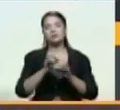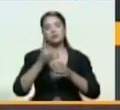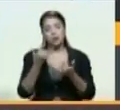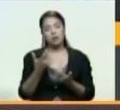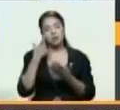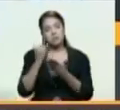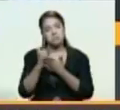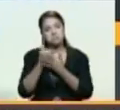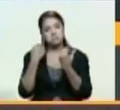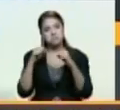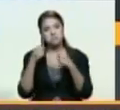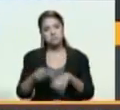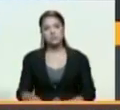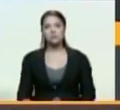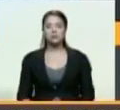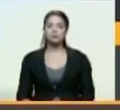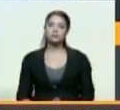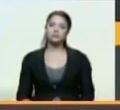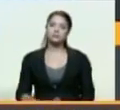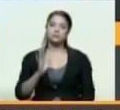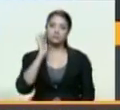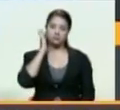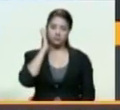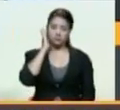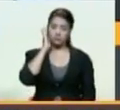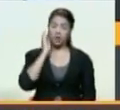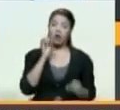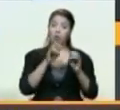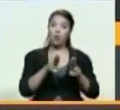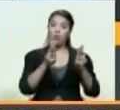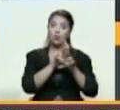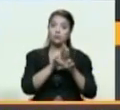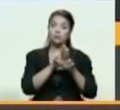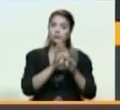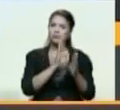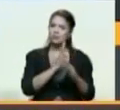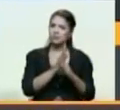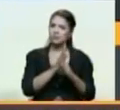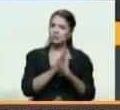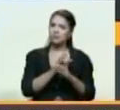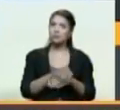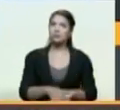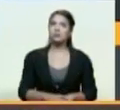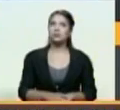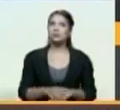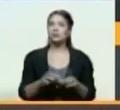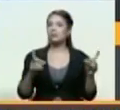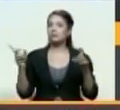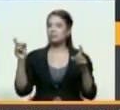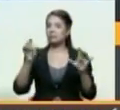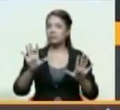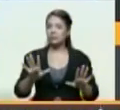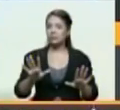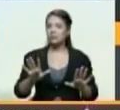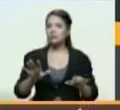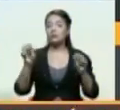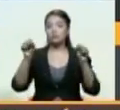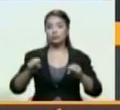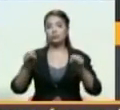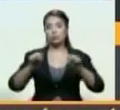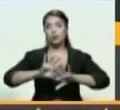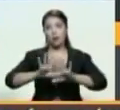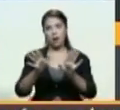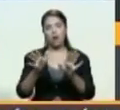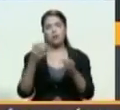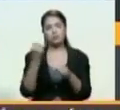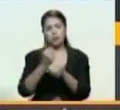estudiando. ¿Tanto Naciones Unidas esperan ustedes que hasta cierto punto? Sí, no, por supuesto. Hablamos, el secretario general está ejerciendo